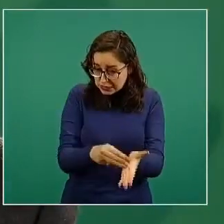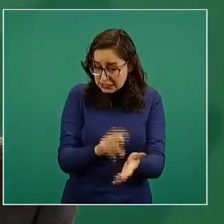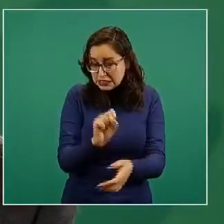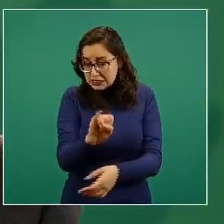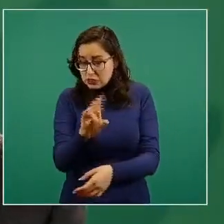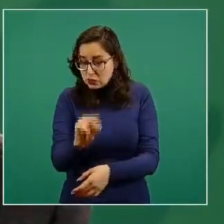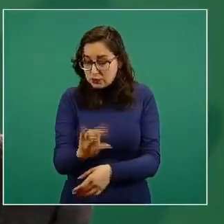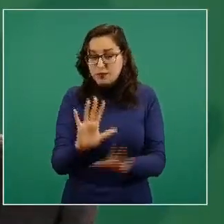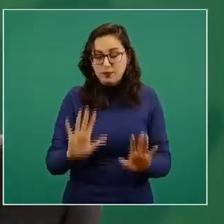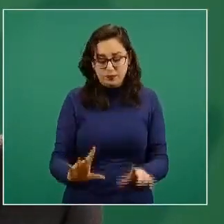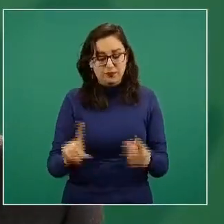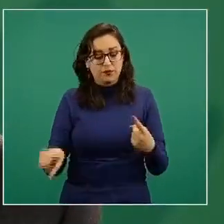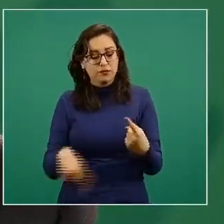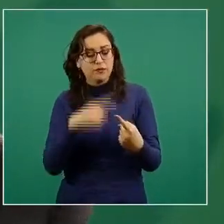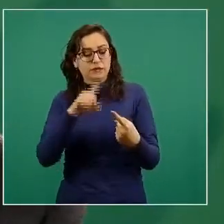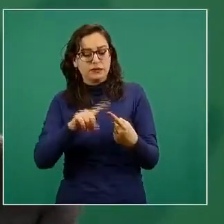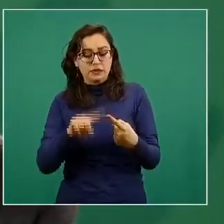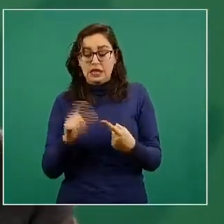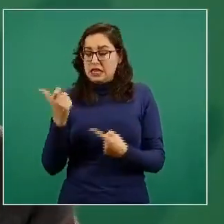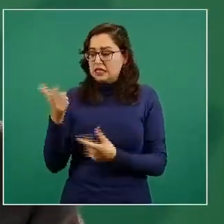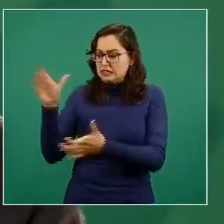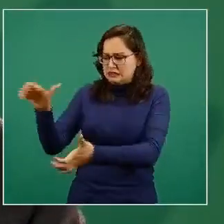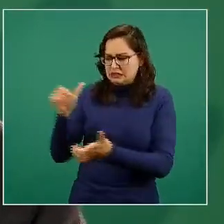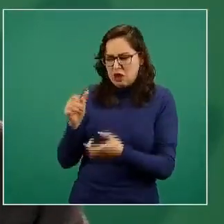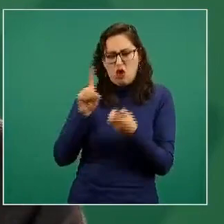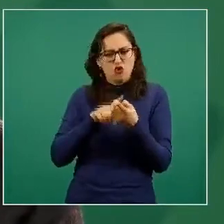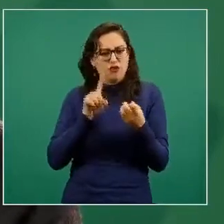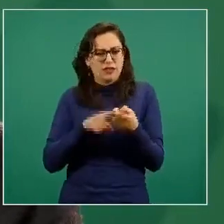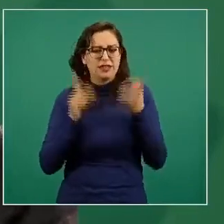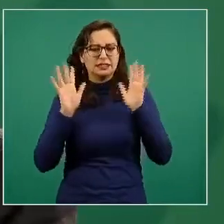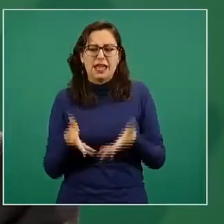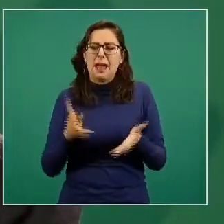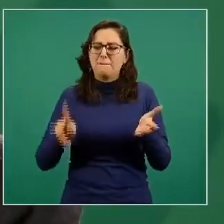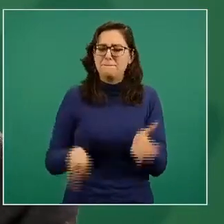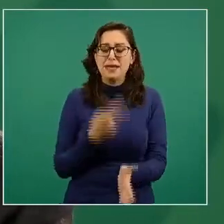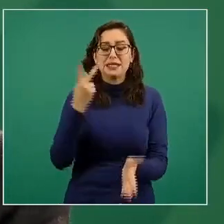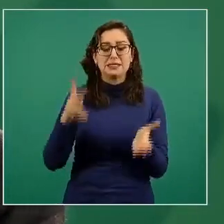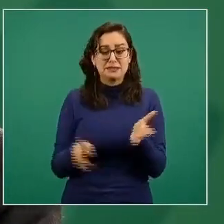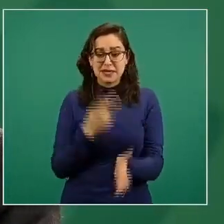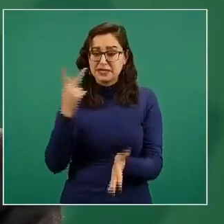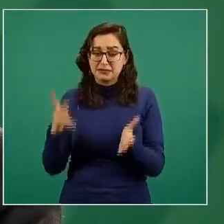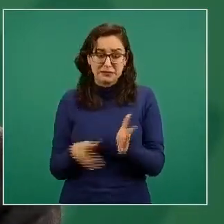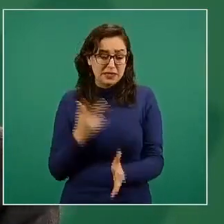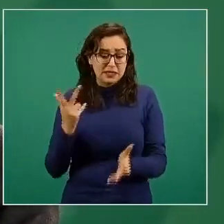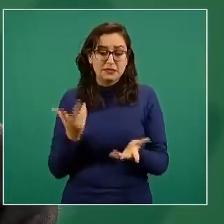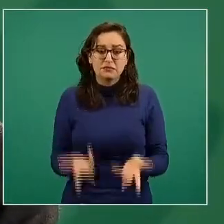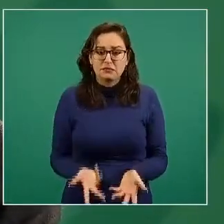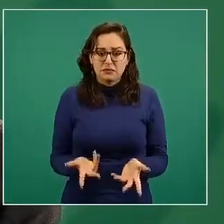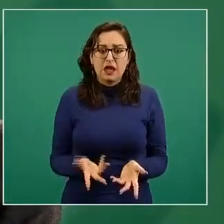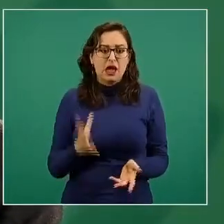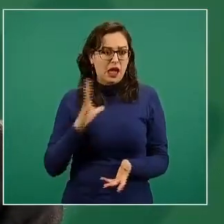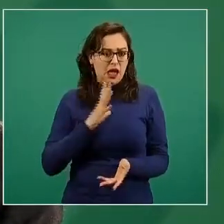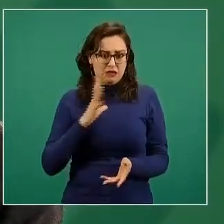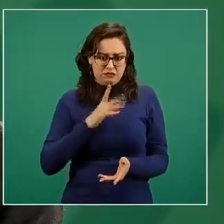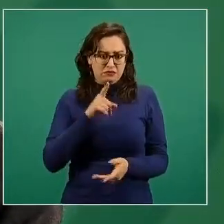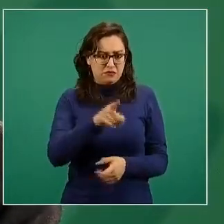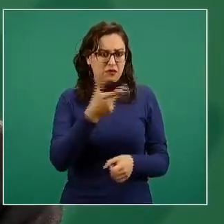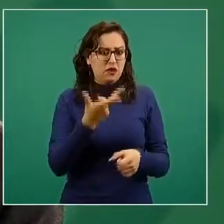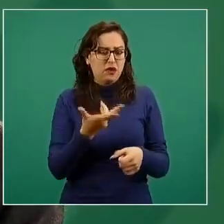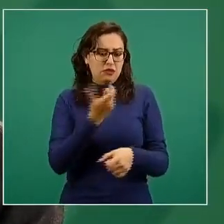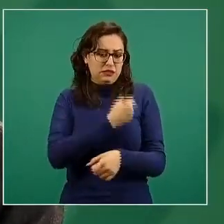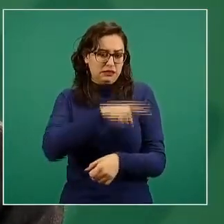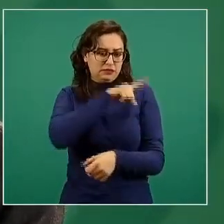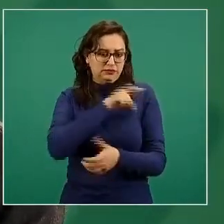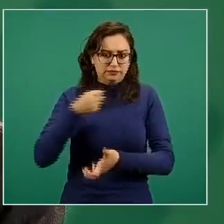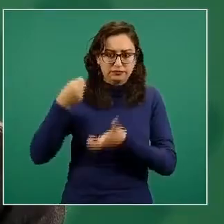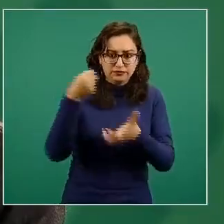el dinero, esto se ha anunciado, se ha comentado varias veces, nuestro mecanismo de transferencia de financiamiento para la salud, incluso a